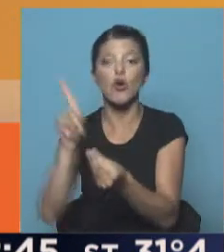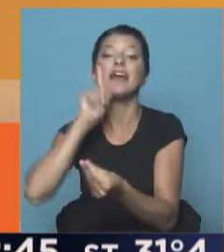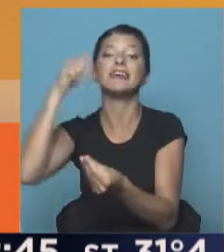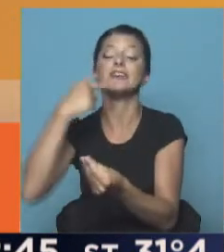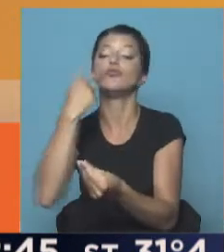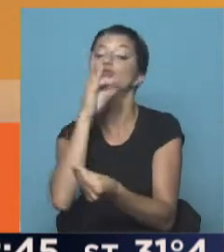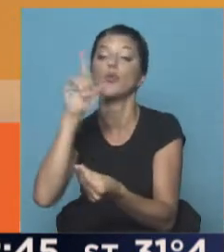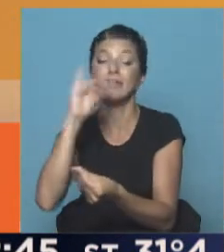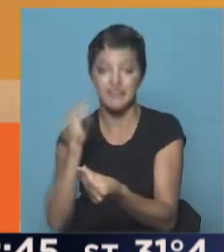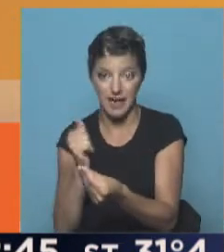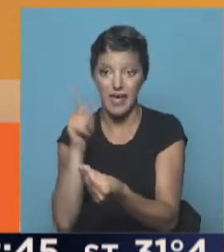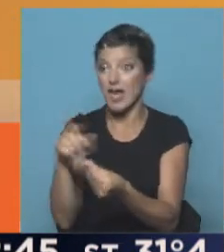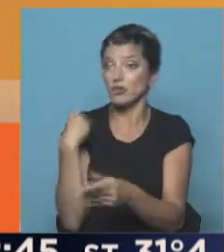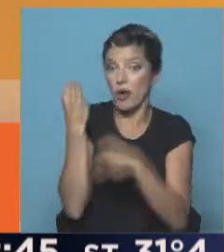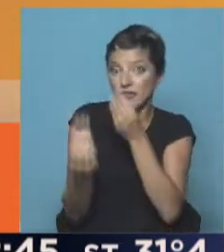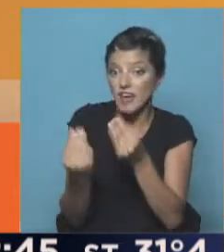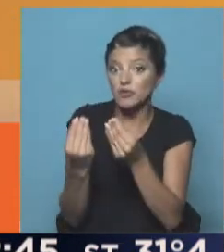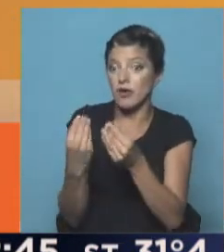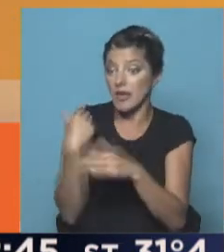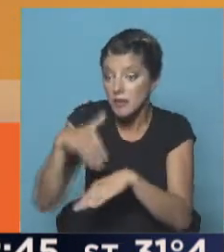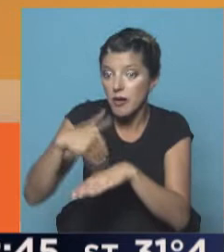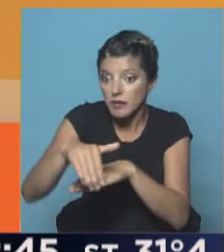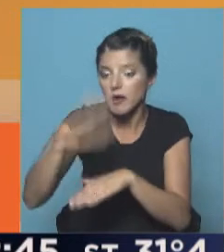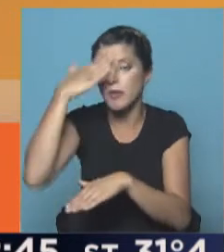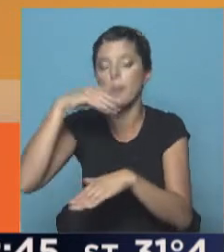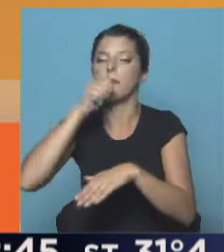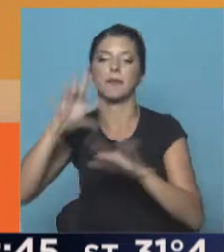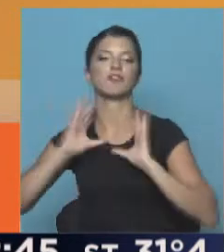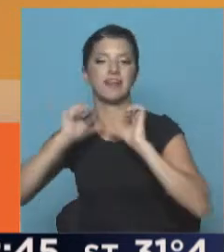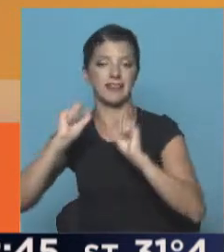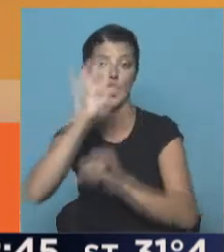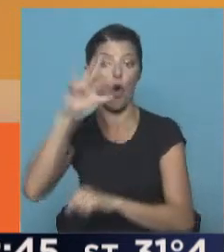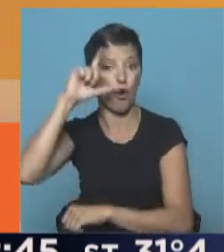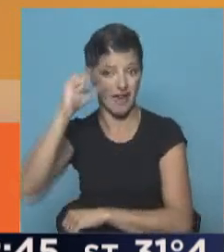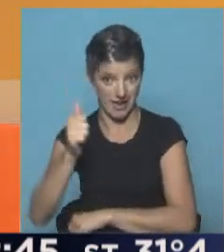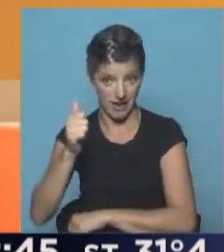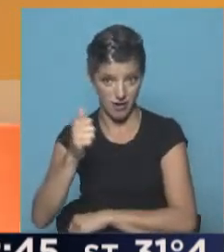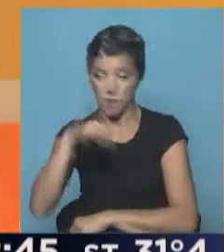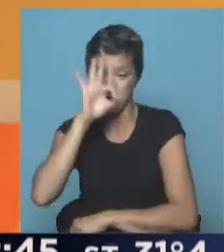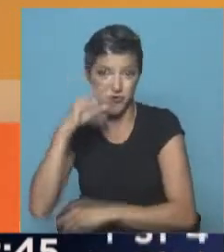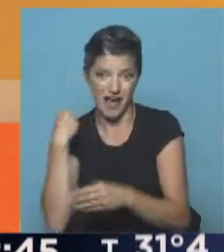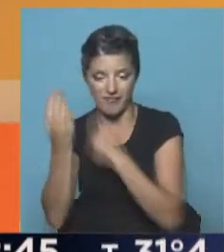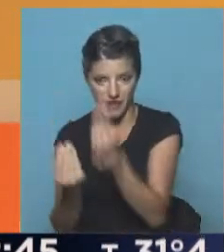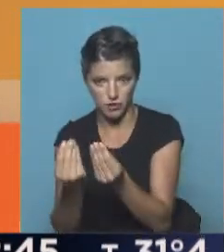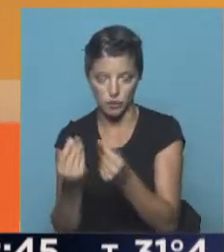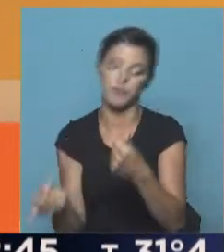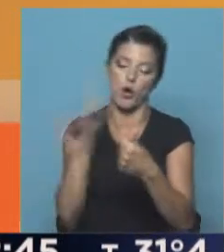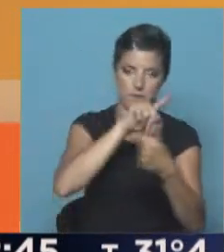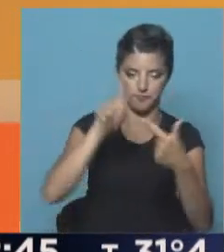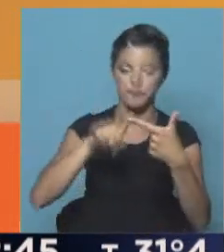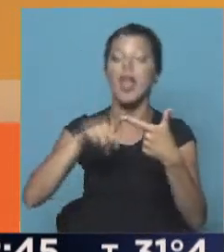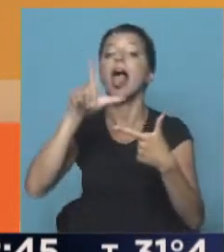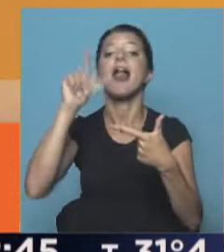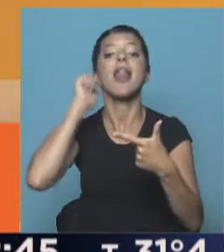nunca fue porque termino siendo el secretario general de la organización de los estados americanos lagos es el hombre que más ha cedido